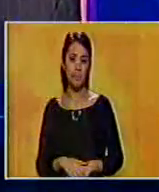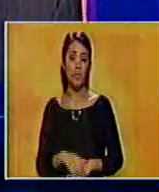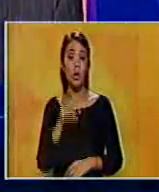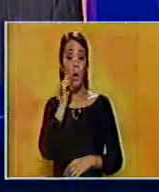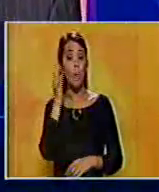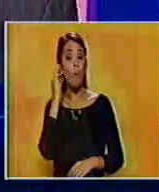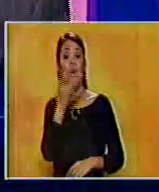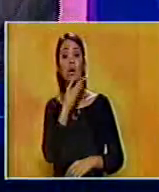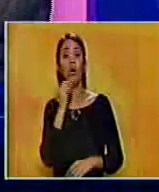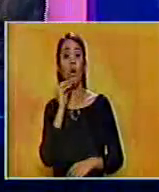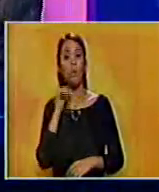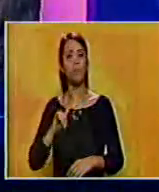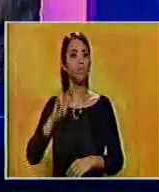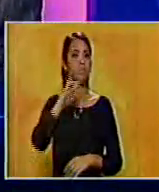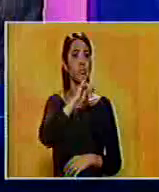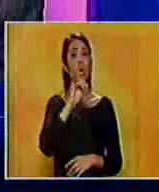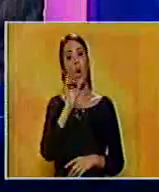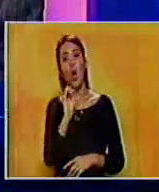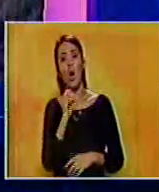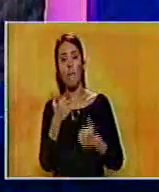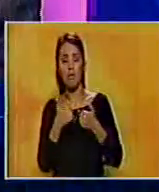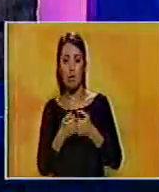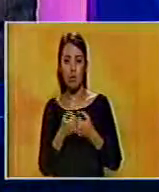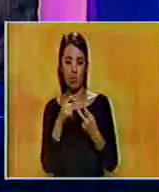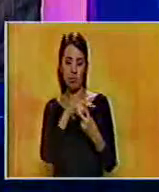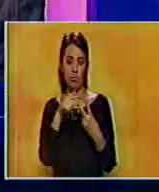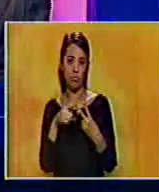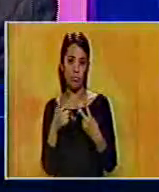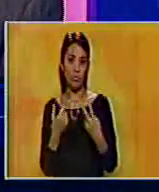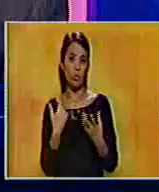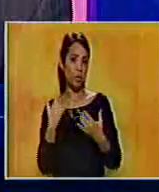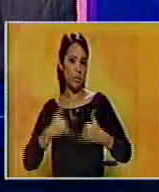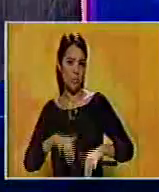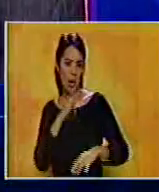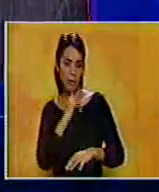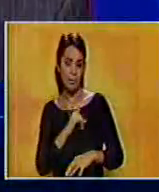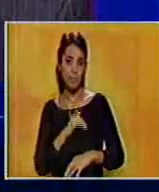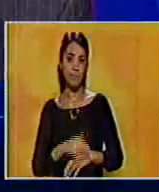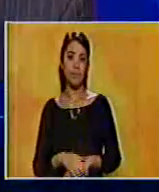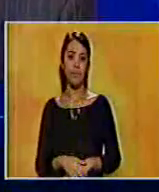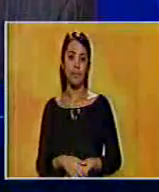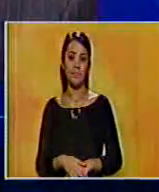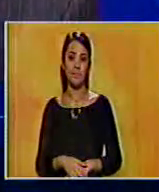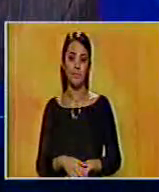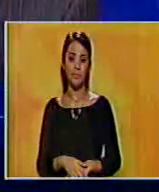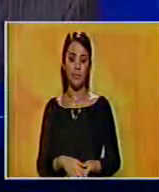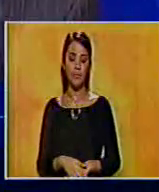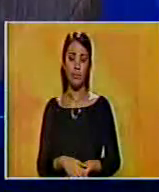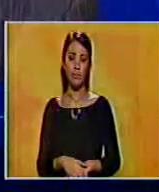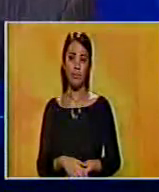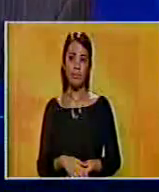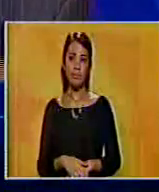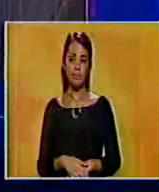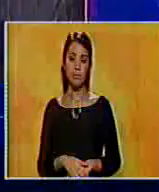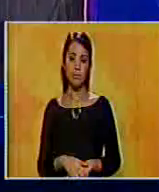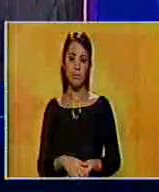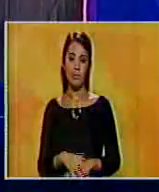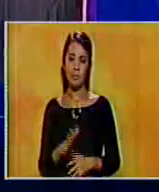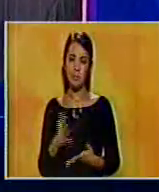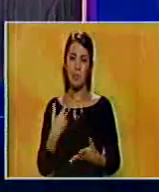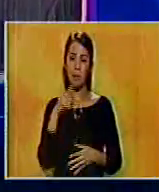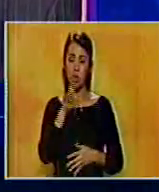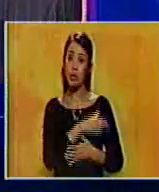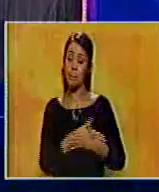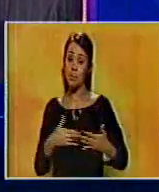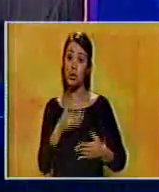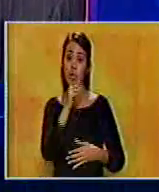mujeres jóvenes, migran las parejas jóvenes sin hijos, etcétera. Entonces, ahí tienes más o menos unos 3 millones